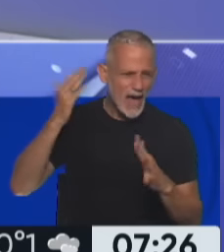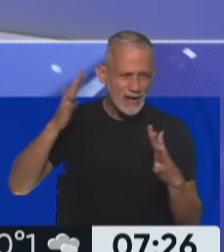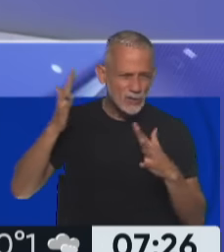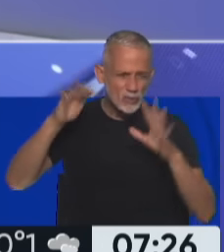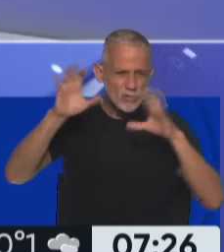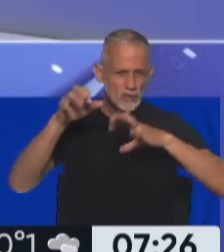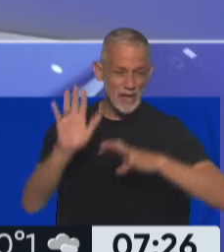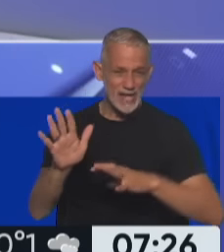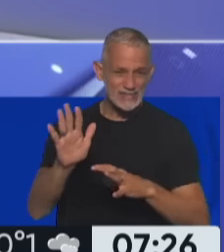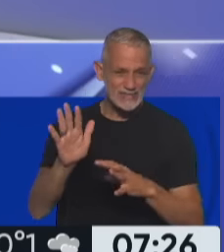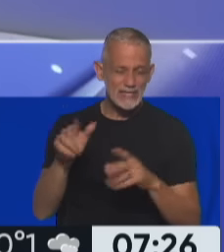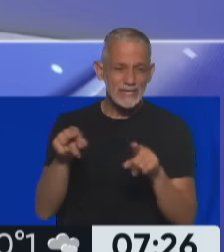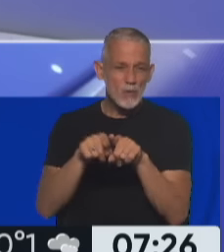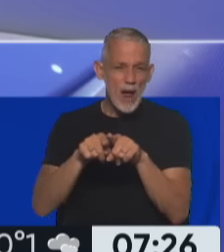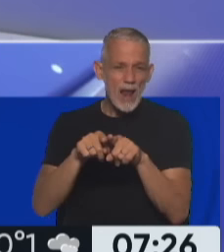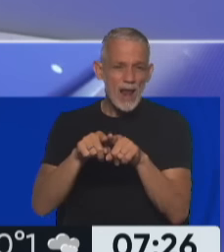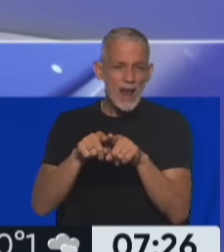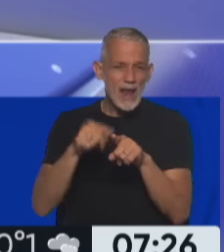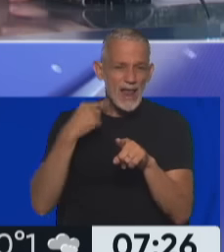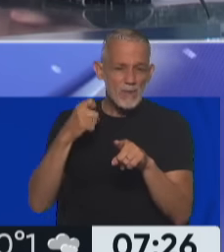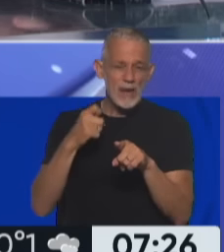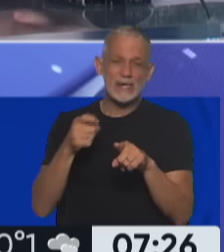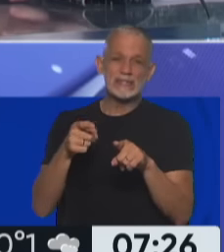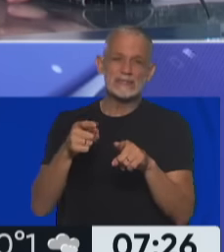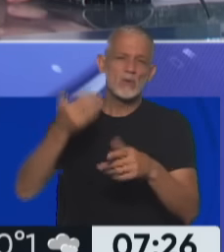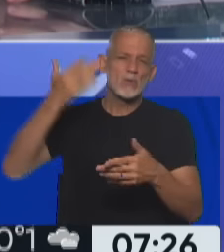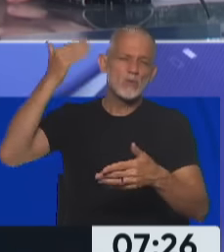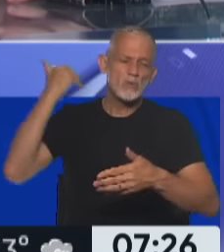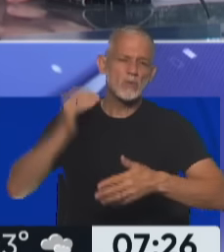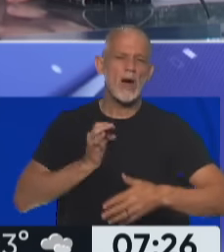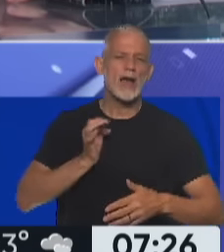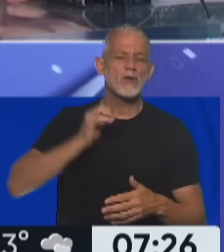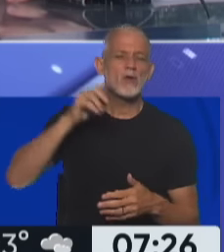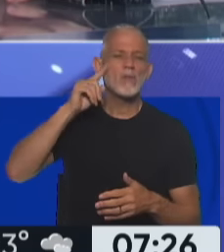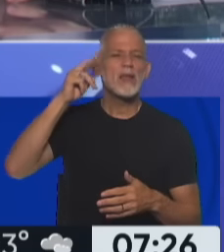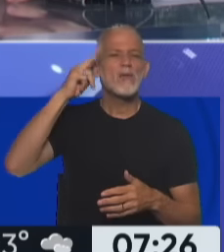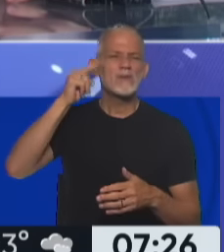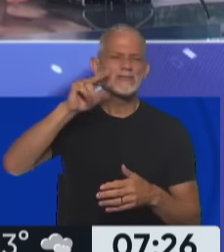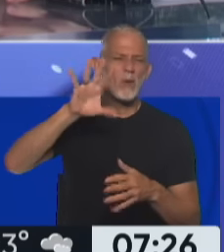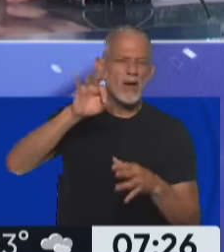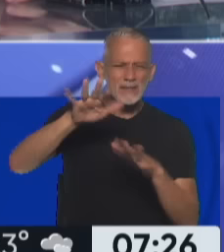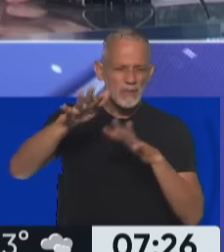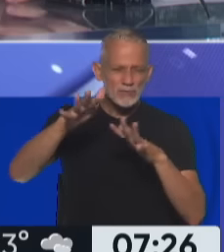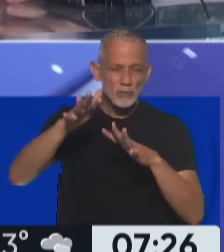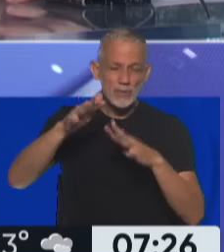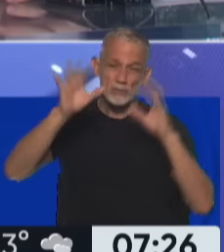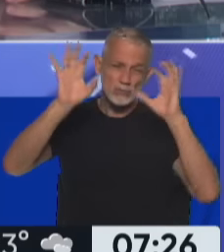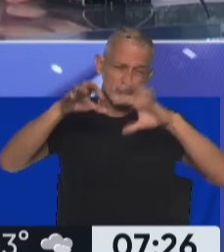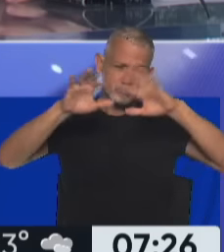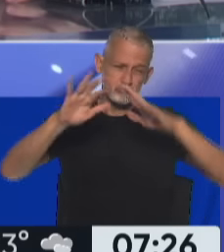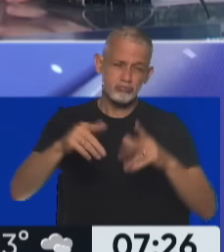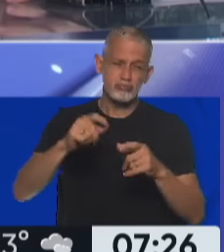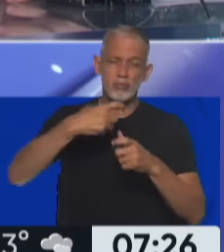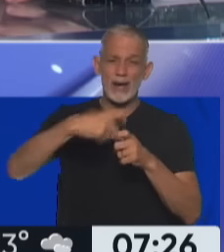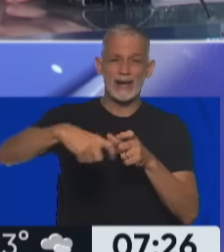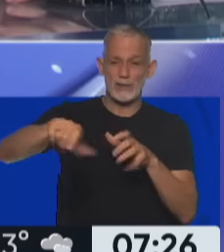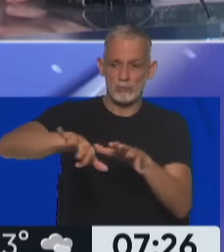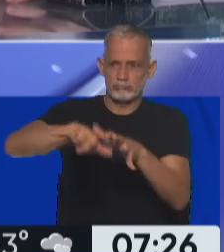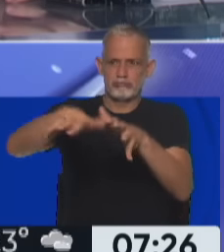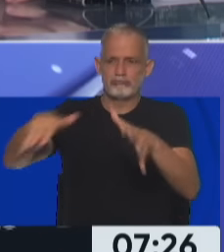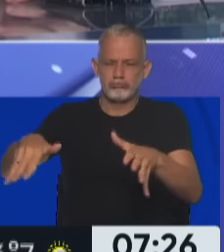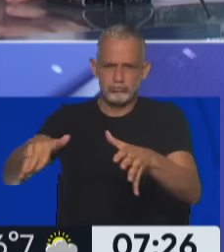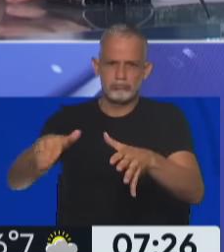de estas características en la zona de Valencia, ¿no? Sí, hay que remontarse a la década del 50, donde hubo un temporal que generó desbordes de todo tipo